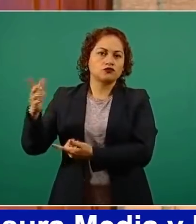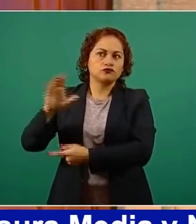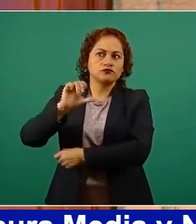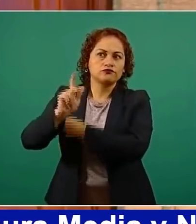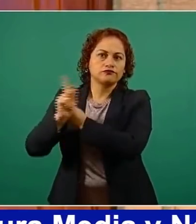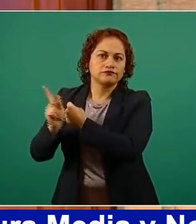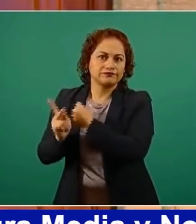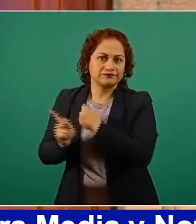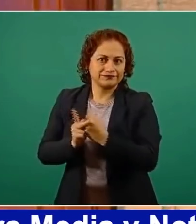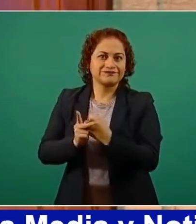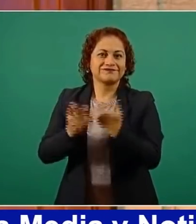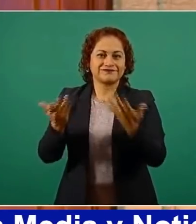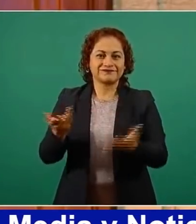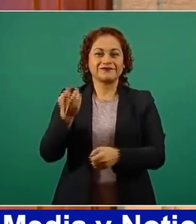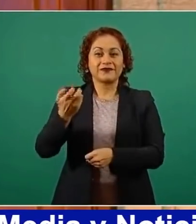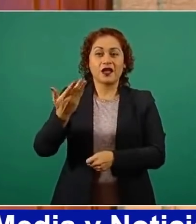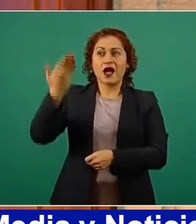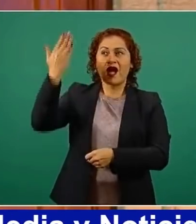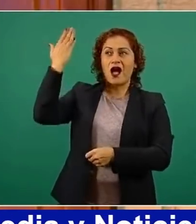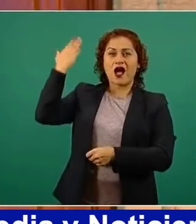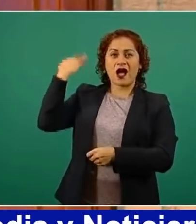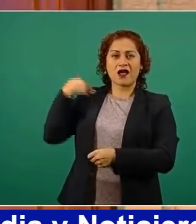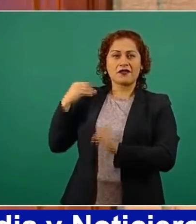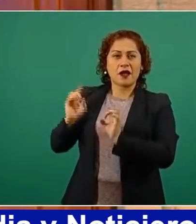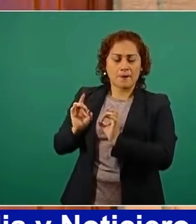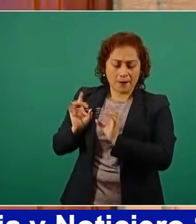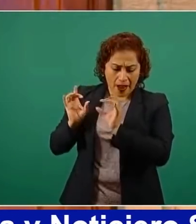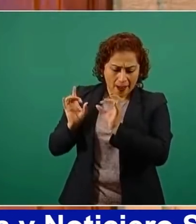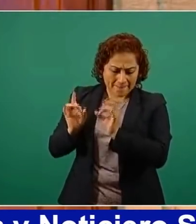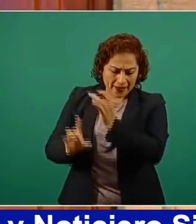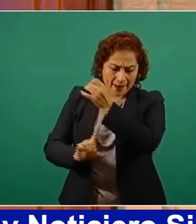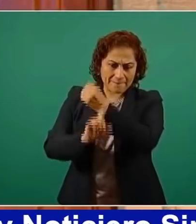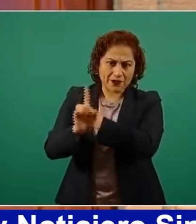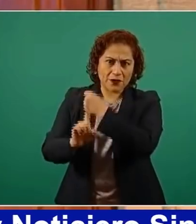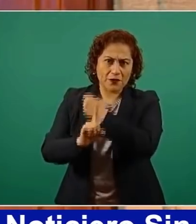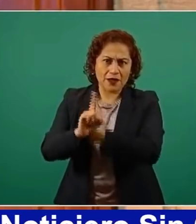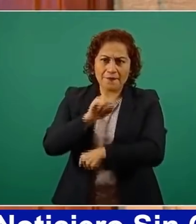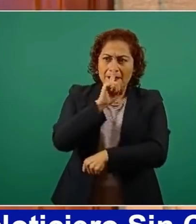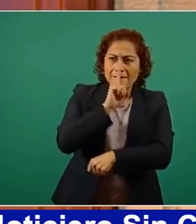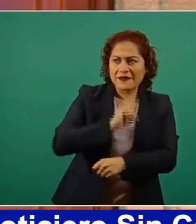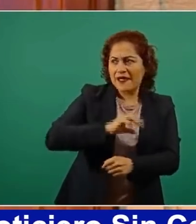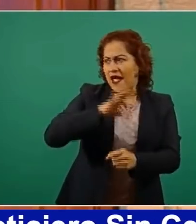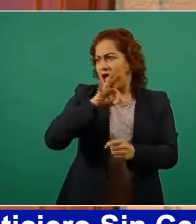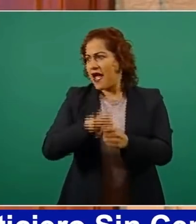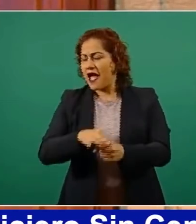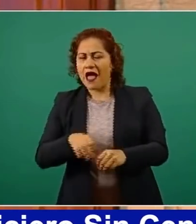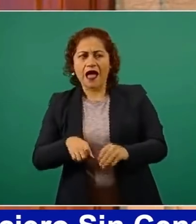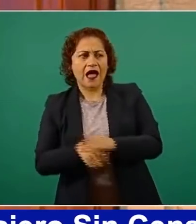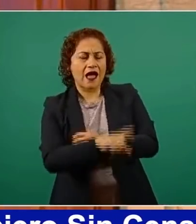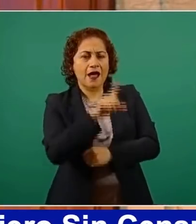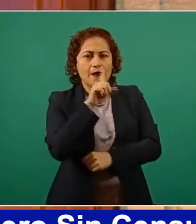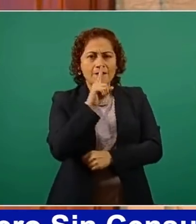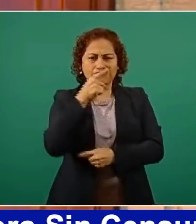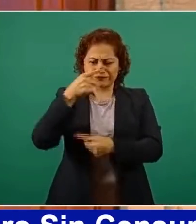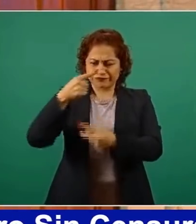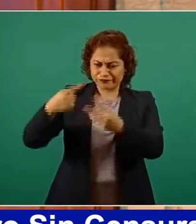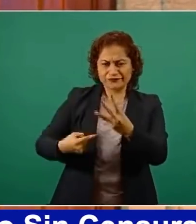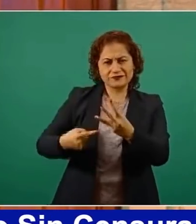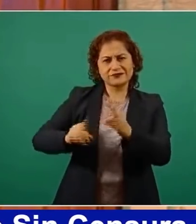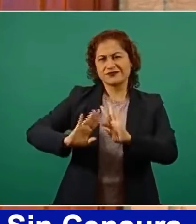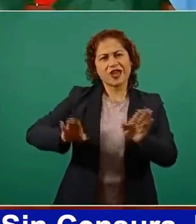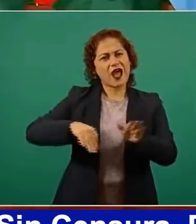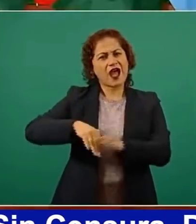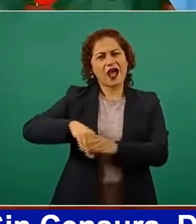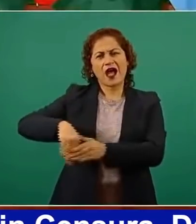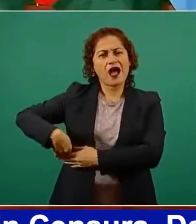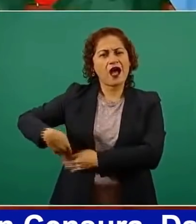recuerdos de siglos de imposiciones y fraudes electorales, y nuestro pueblo, con